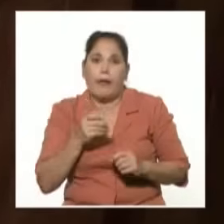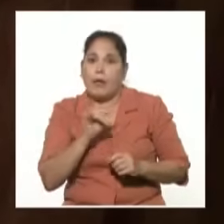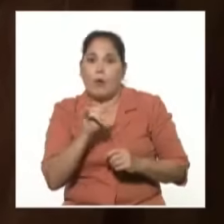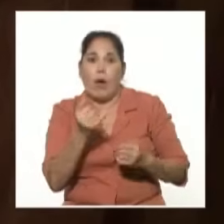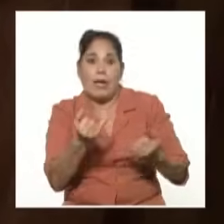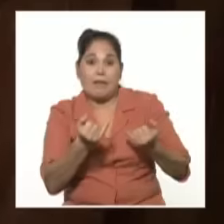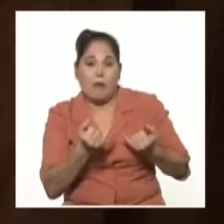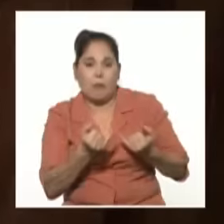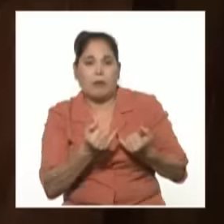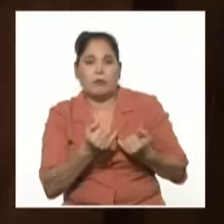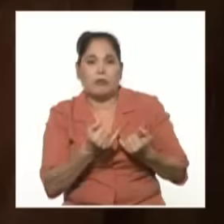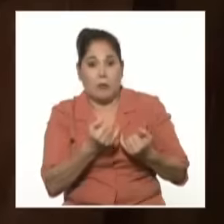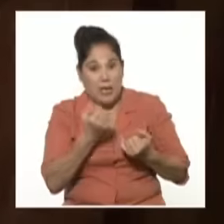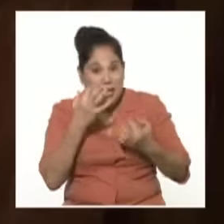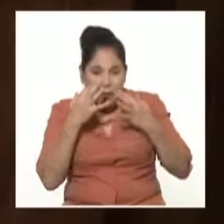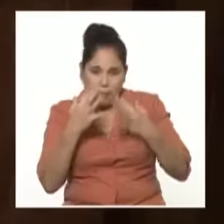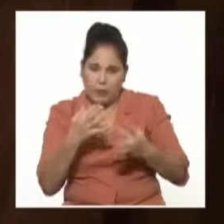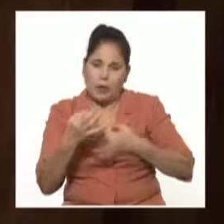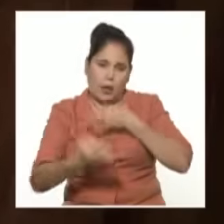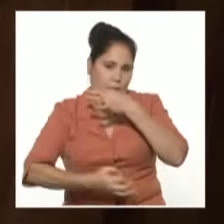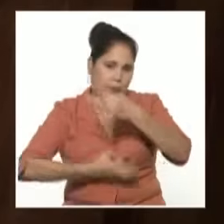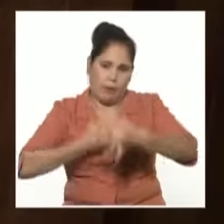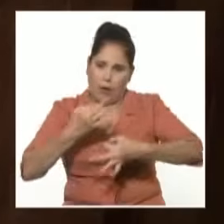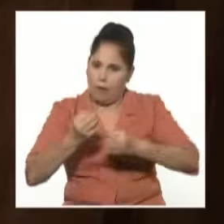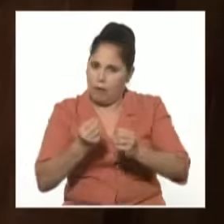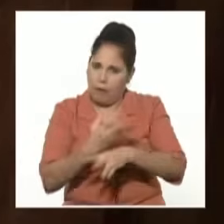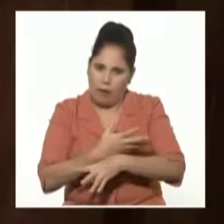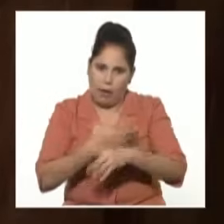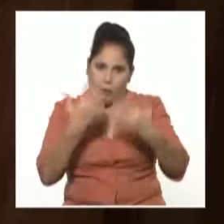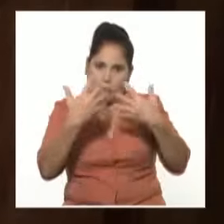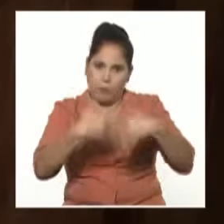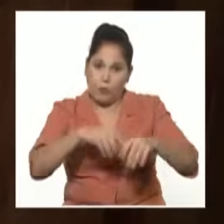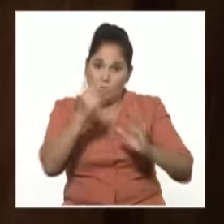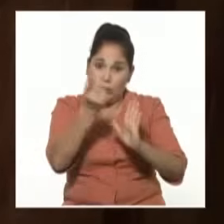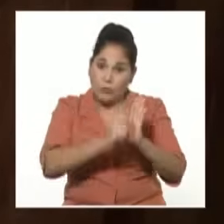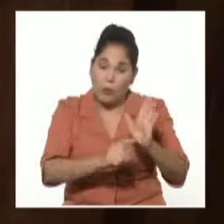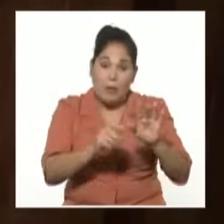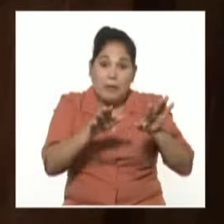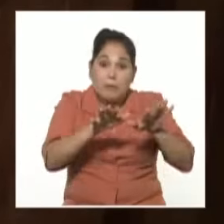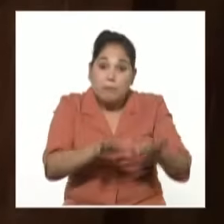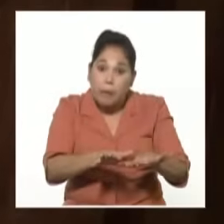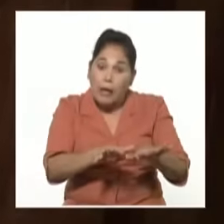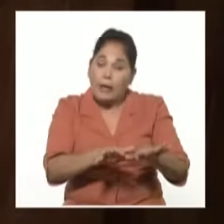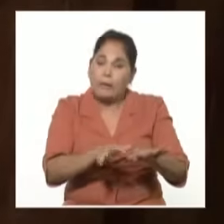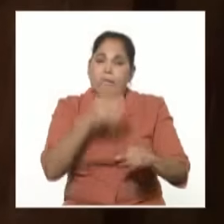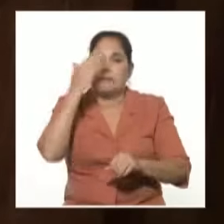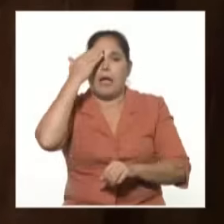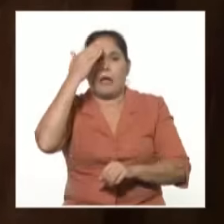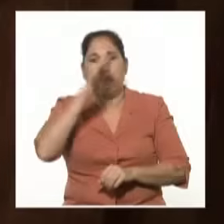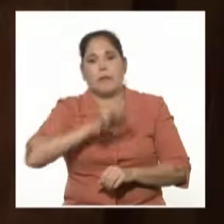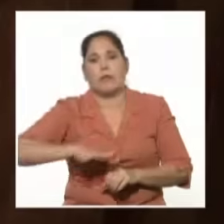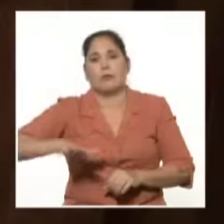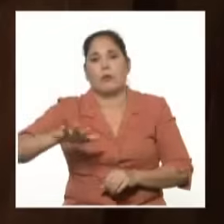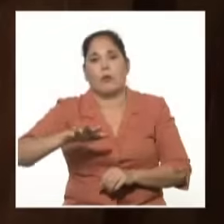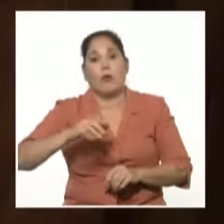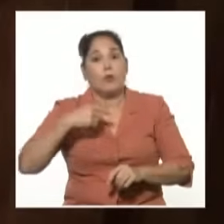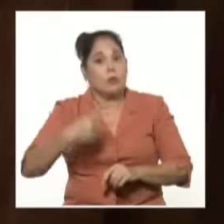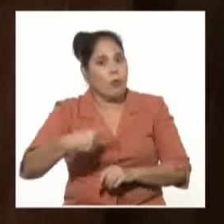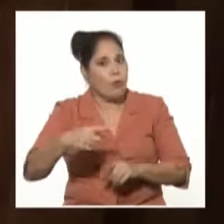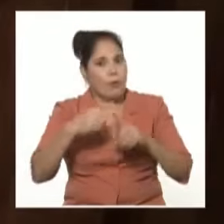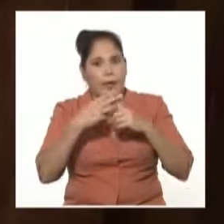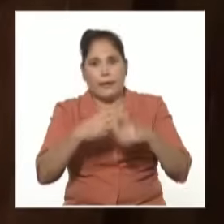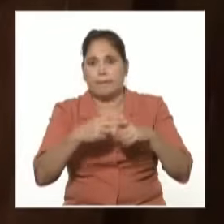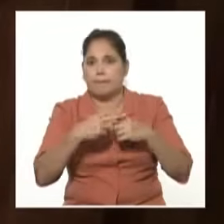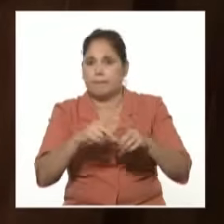información imprescindible y oportuna, con una palabra de aliento y el agradecimiento por lo mucho que hacen con tan